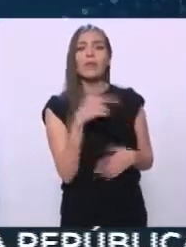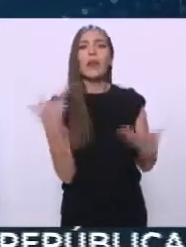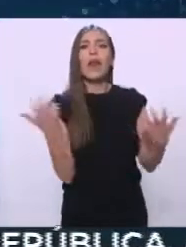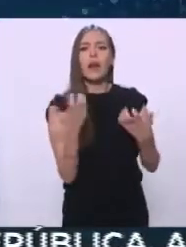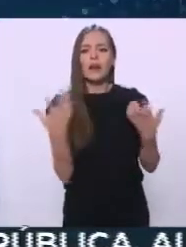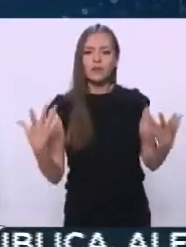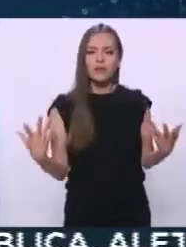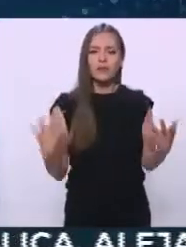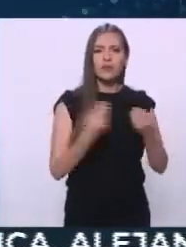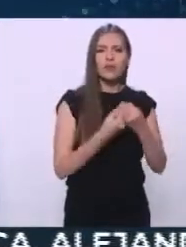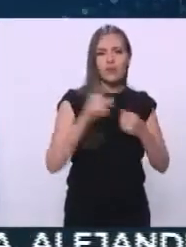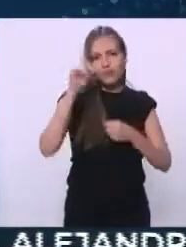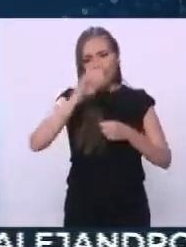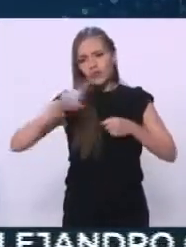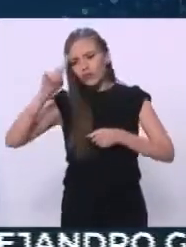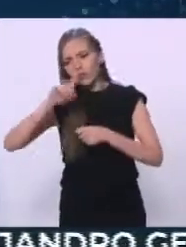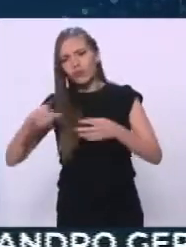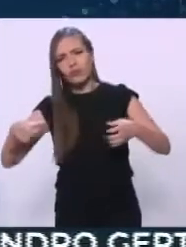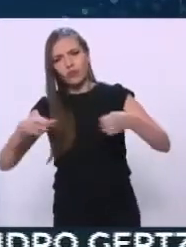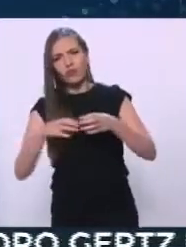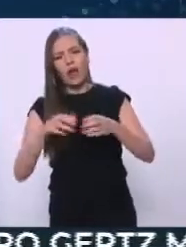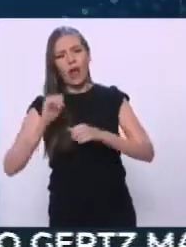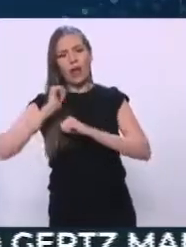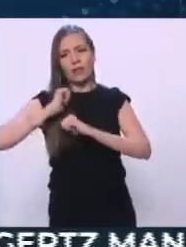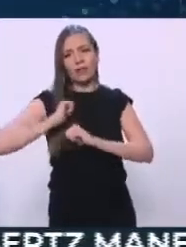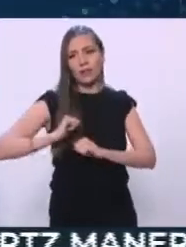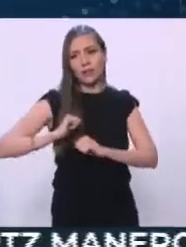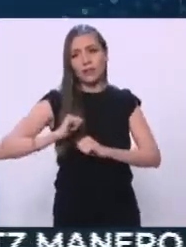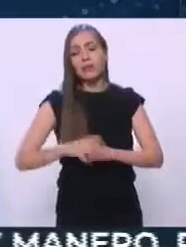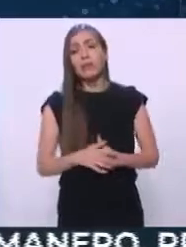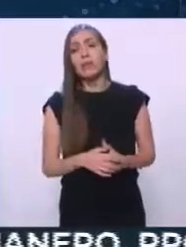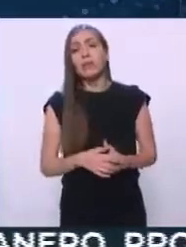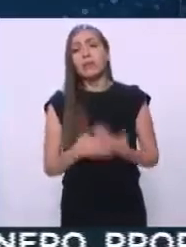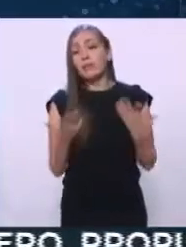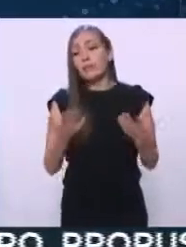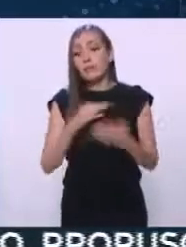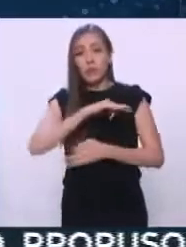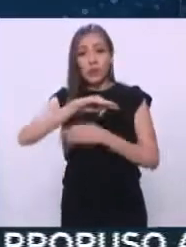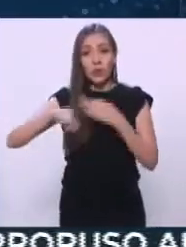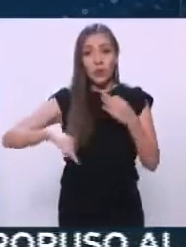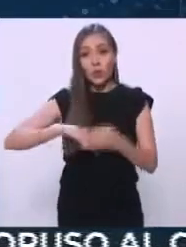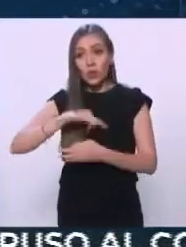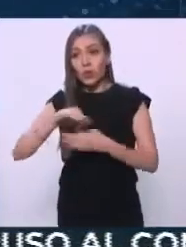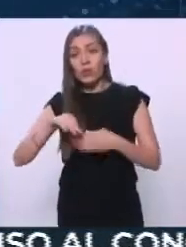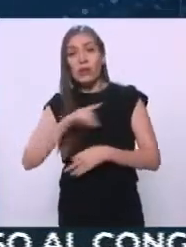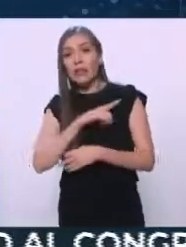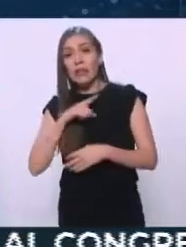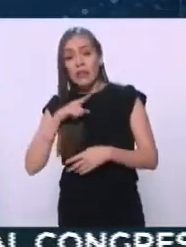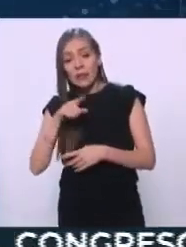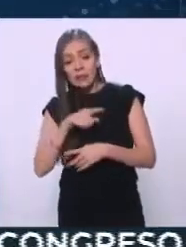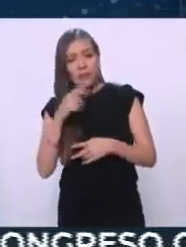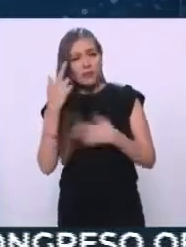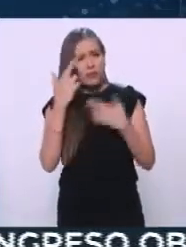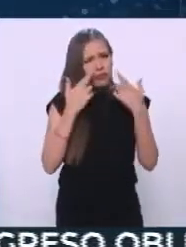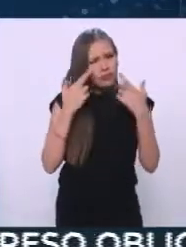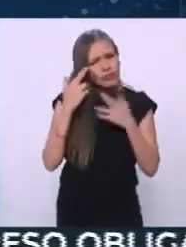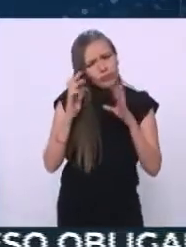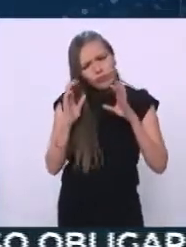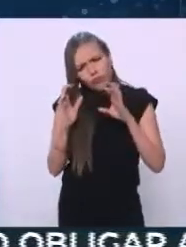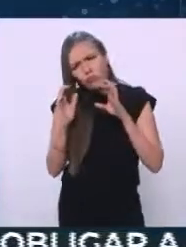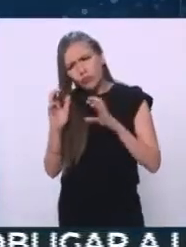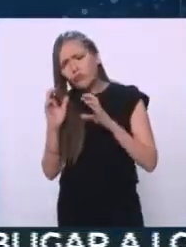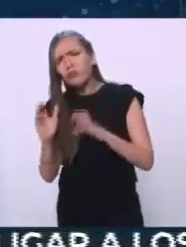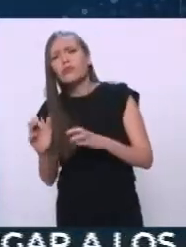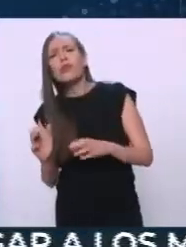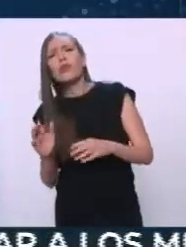parte del consejo de administración. Entonces, de alguna manera, todos esos manejos hay que revisarlos con lupa, porque se perdió un